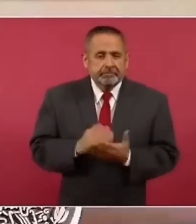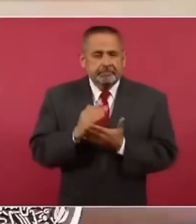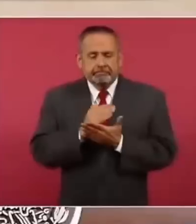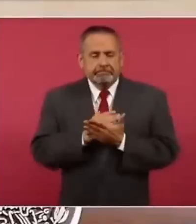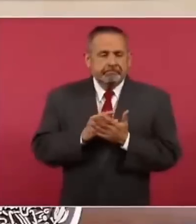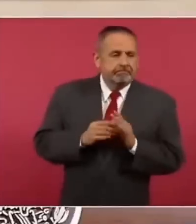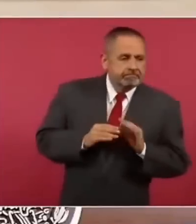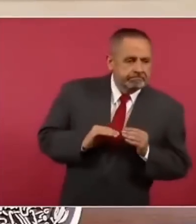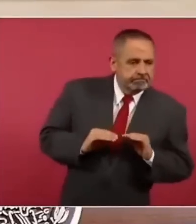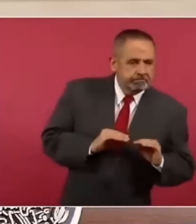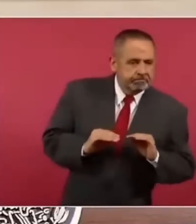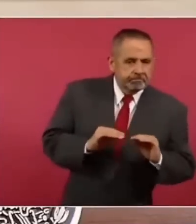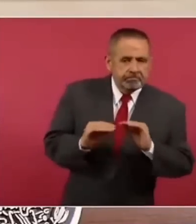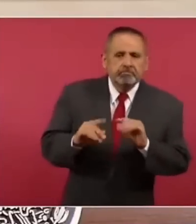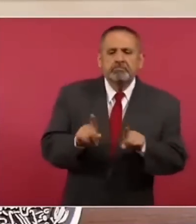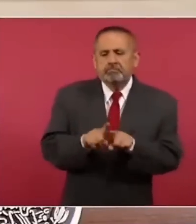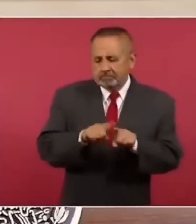abierta,